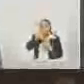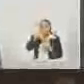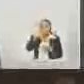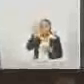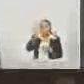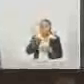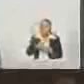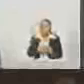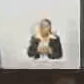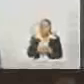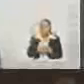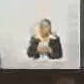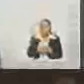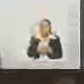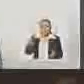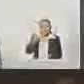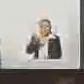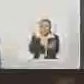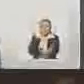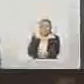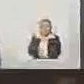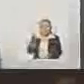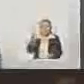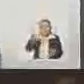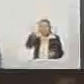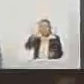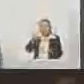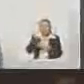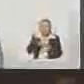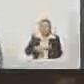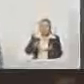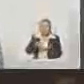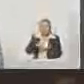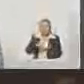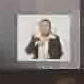quieres, vecino de Benito Juárez, para tu vida y la de tu familia?